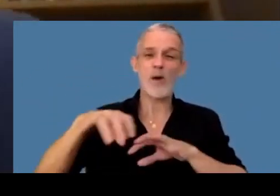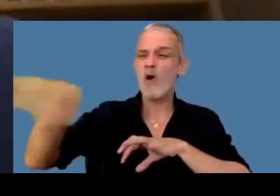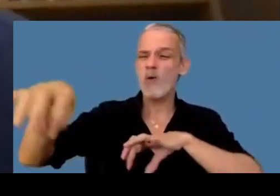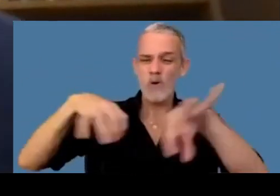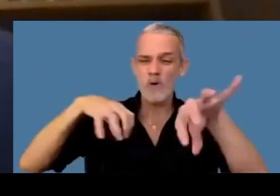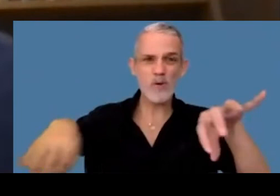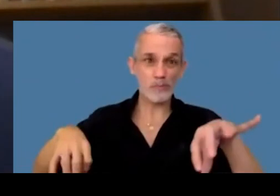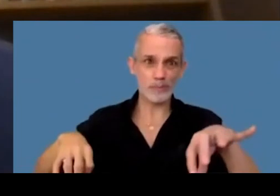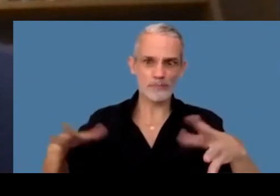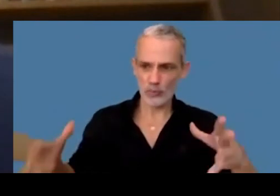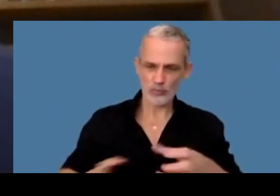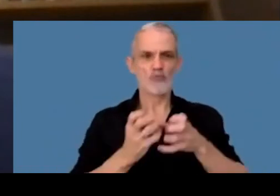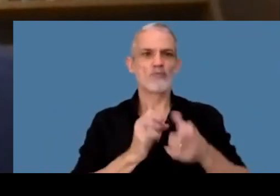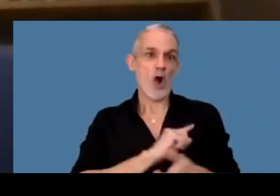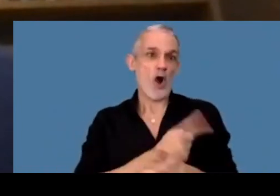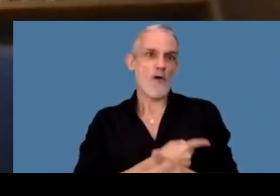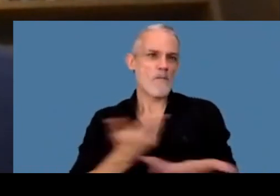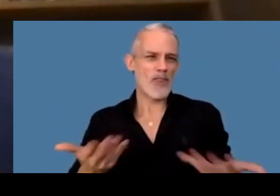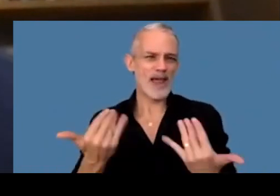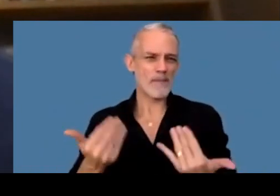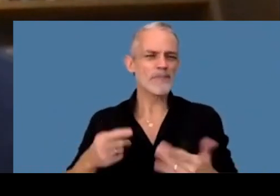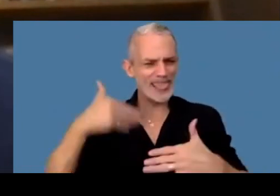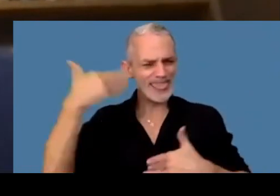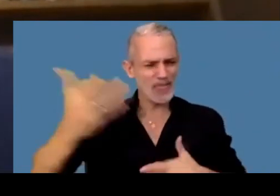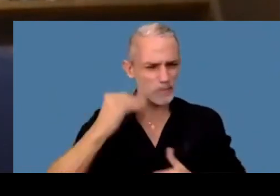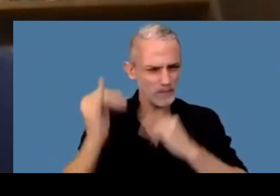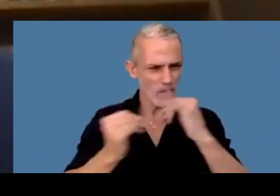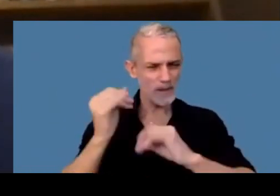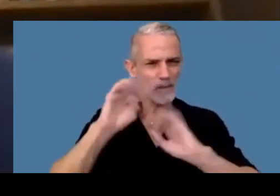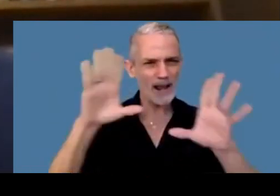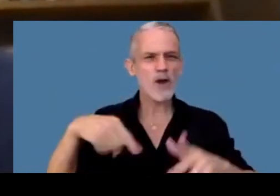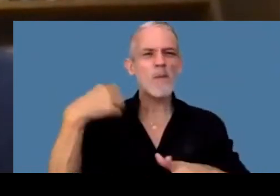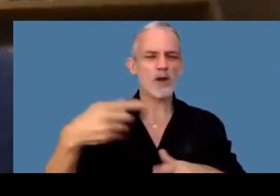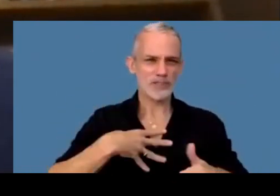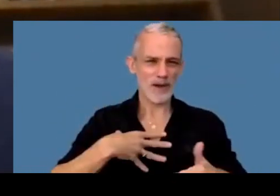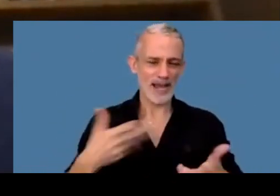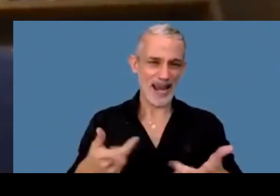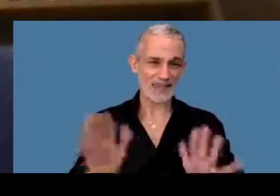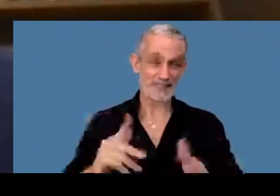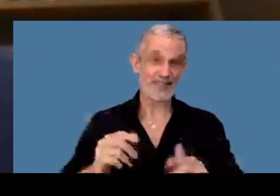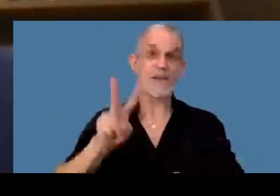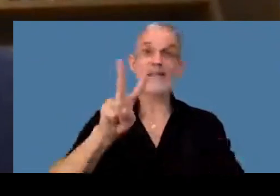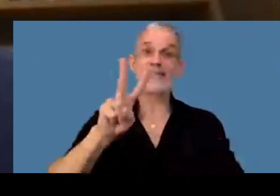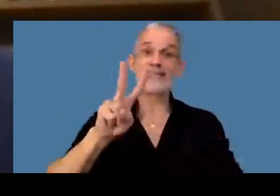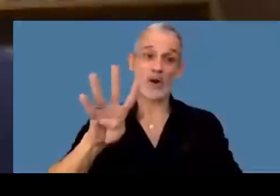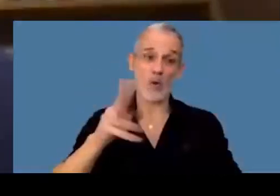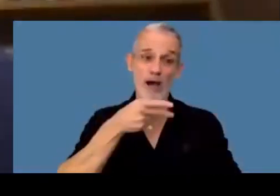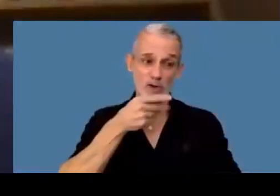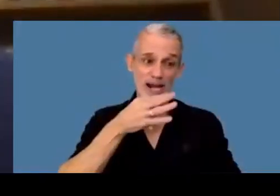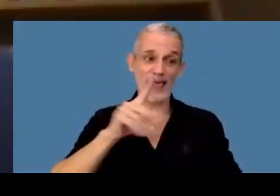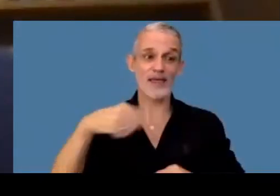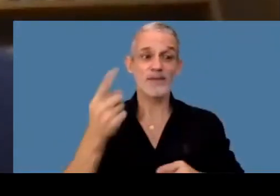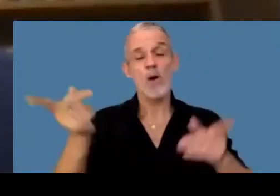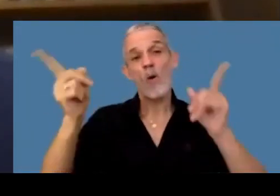concentración, porque eso lo vamos a ver más adelante. Van a tener un descanso del 24, pero después van a tener que volver a